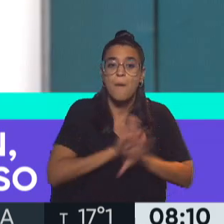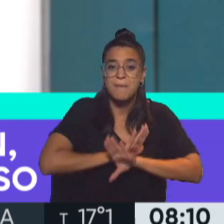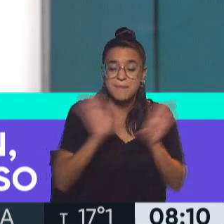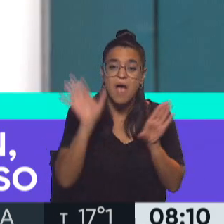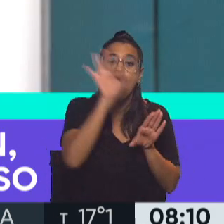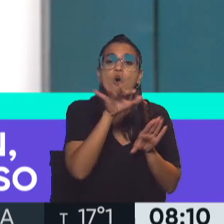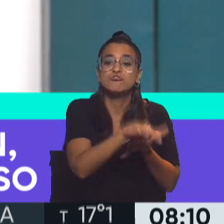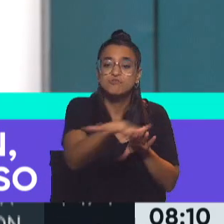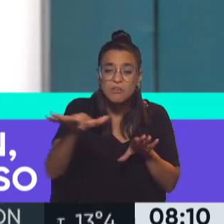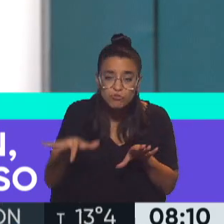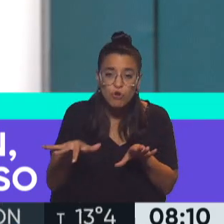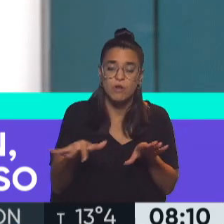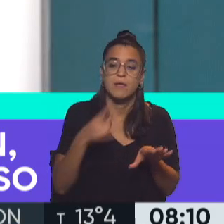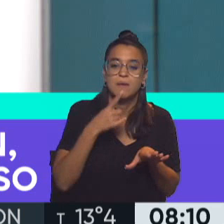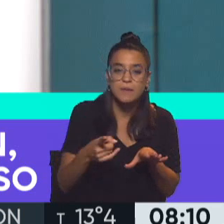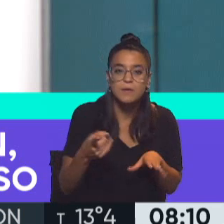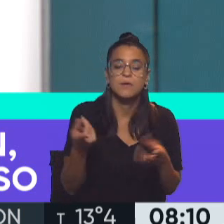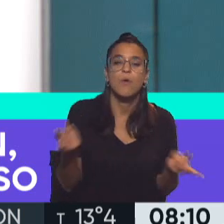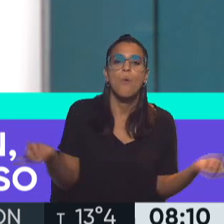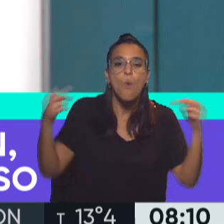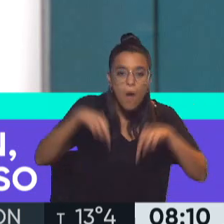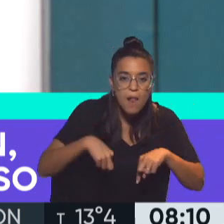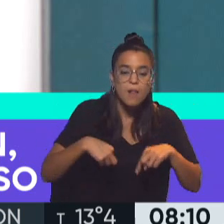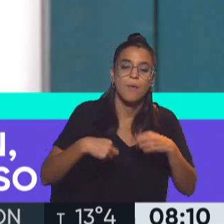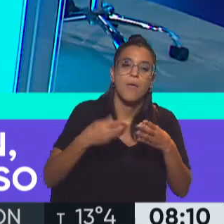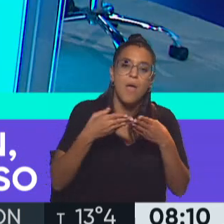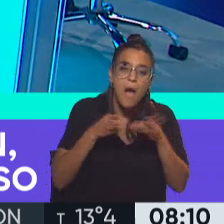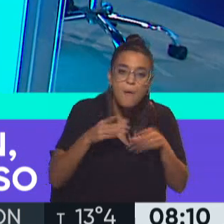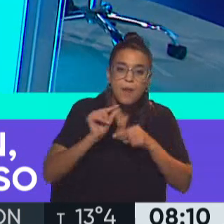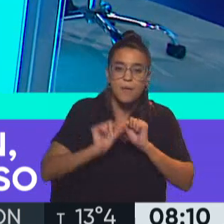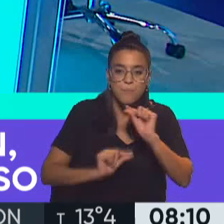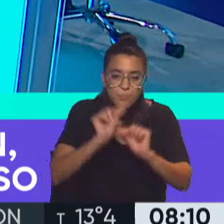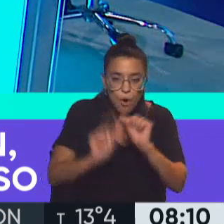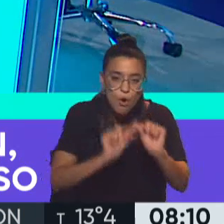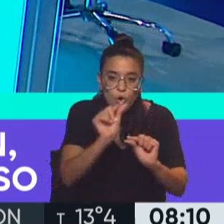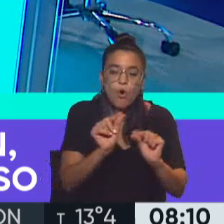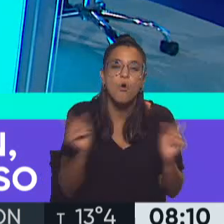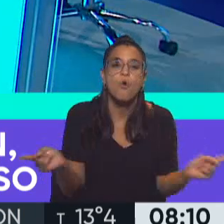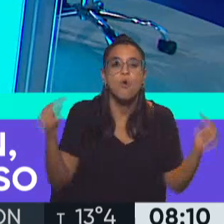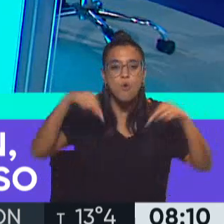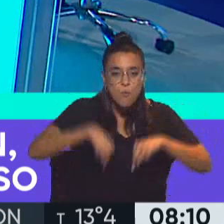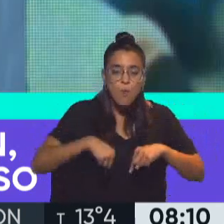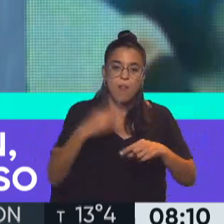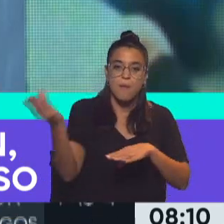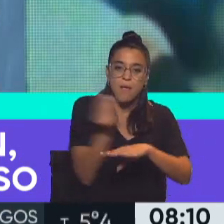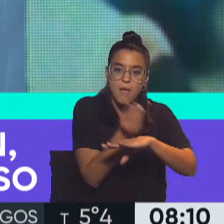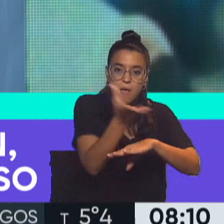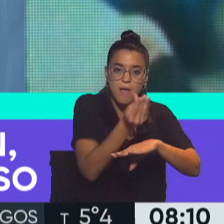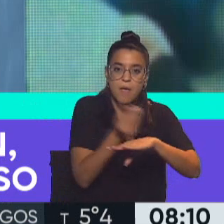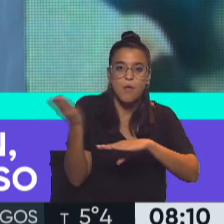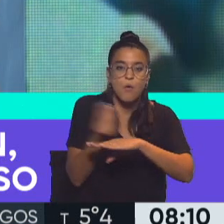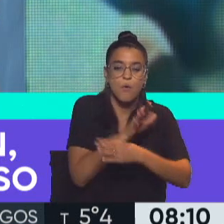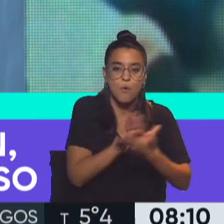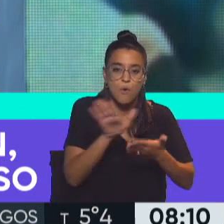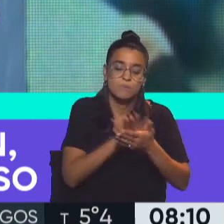son sectores que de una u otra manera se están reconvirtiendo y abriendo de a poco y de esa manera volviendo a tomar personal. No es uniforme,